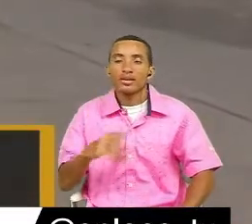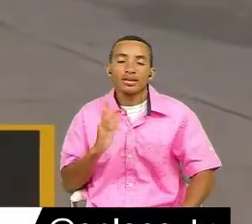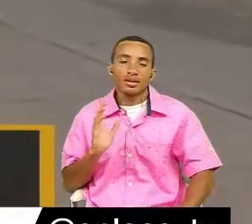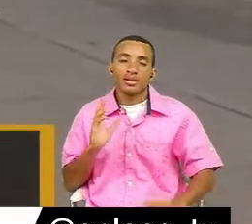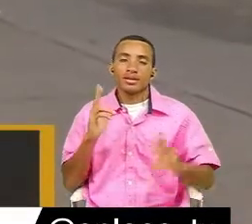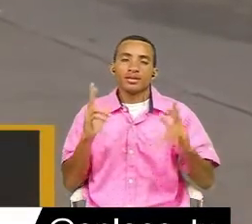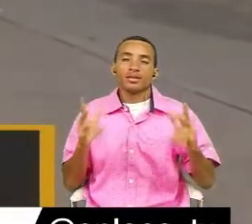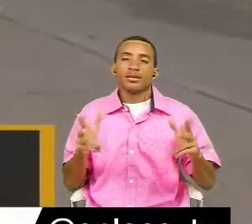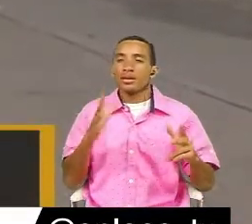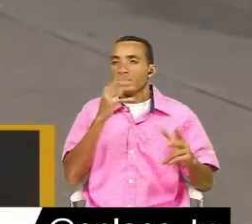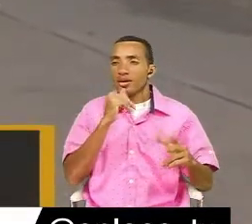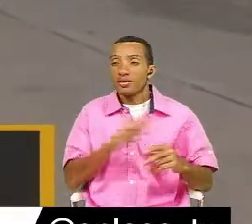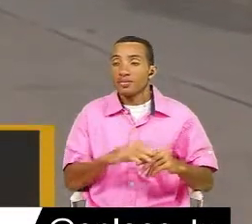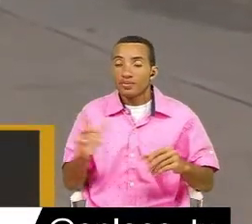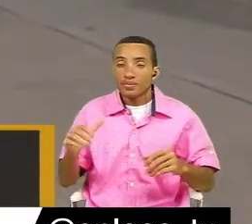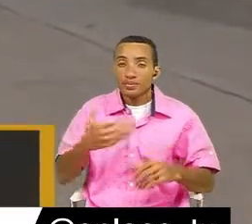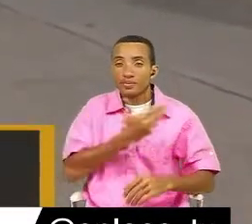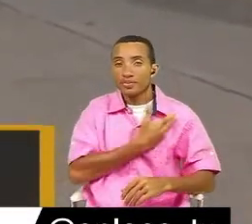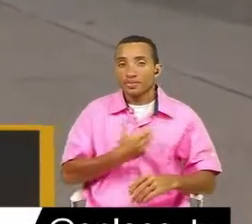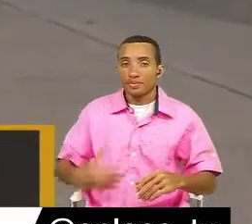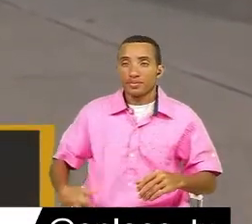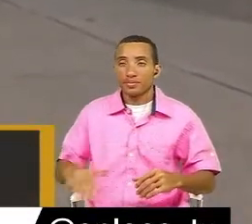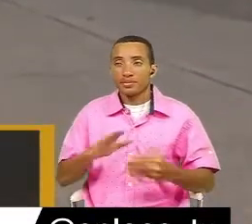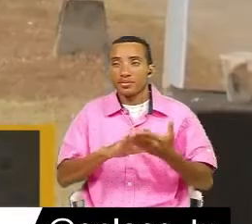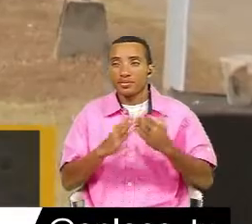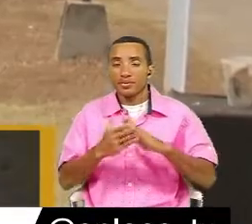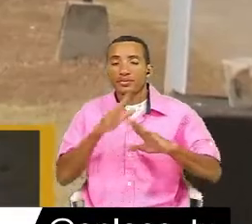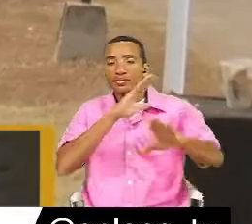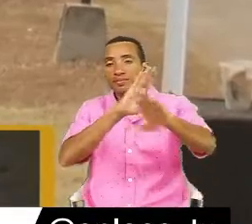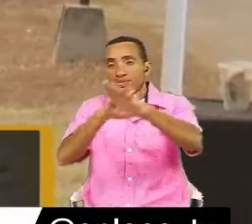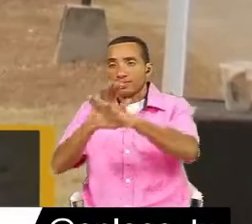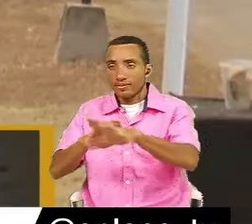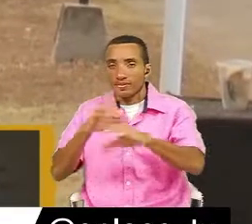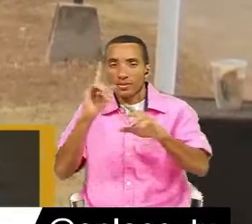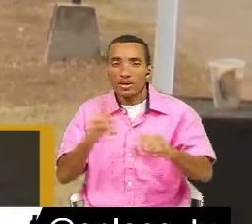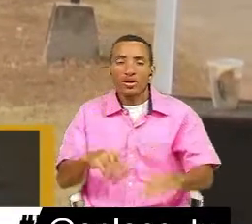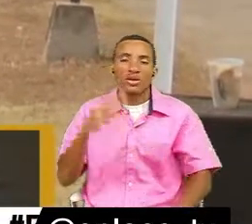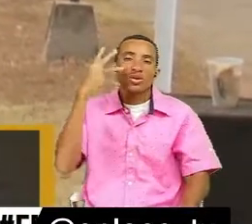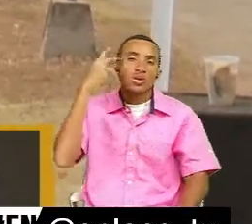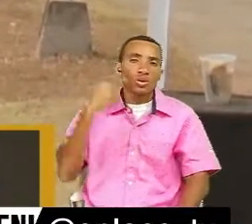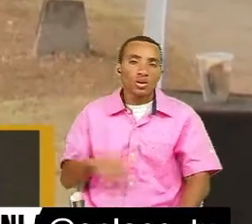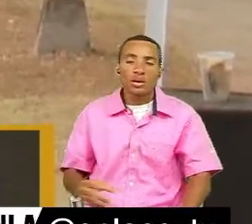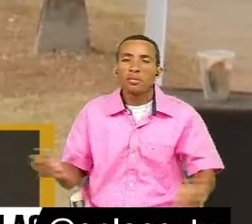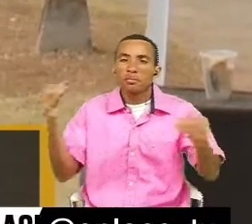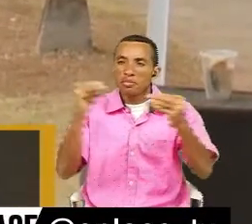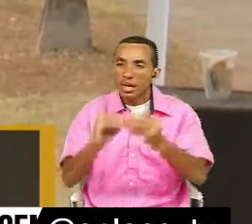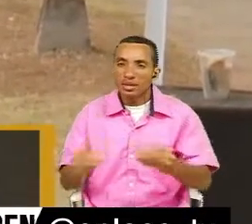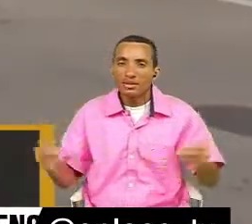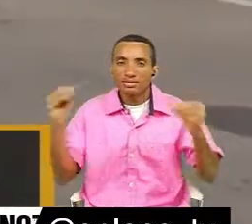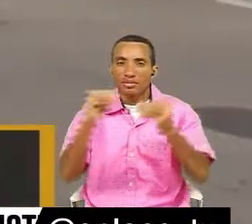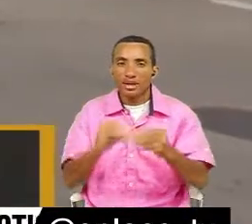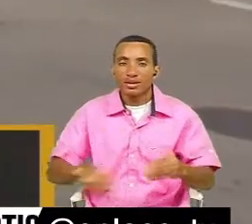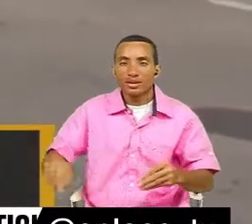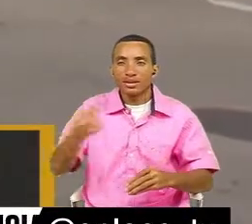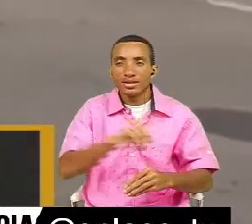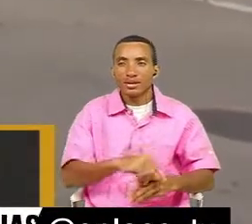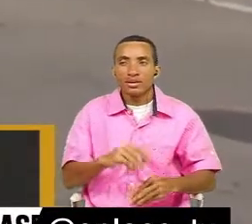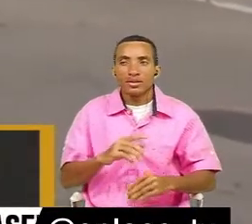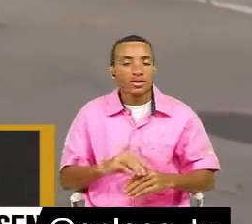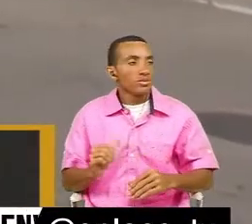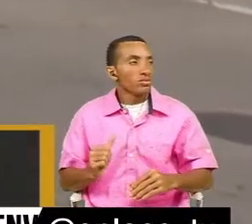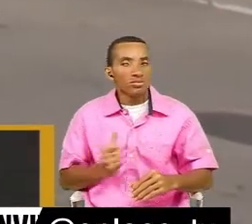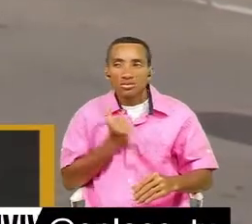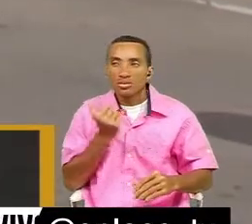ciudadana. El presidente de la Junta de Acción Comunal es quien ha hecho este llamado porque según él cada día son más los hechos donde esta población se toma domicilios y